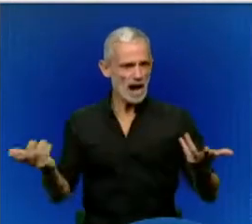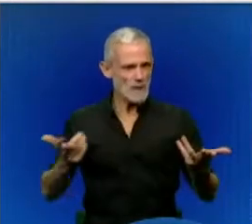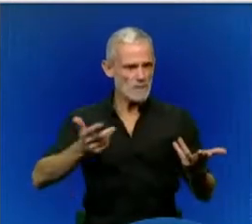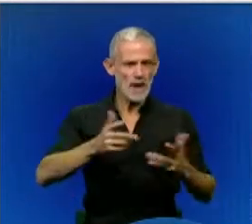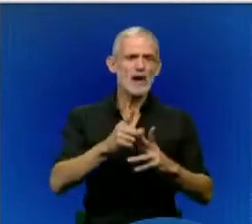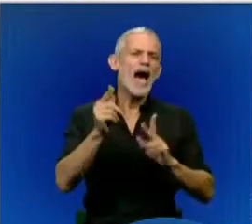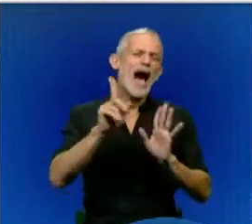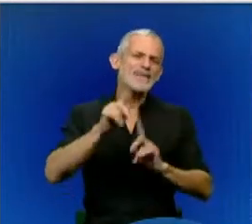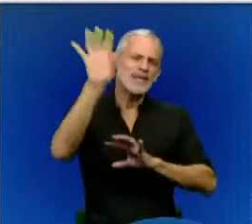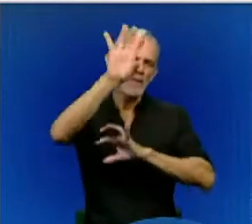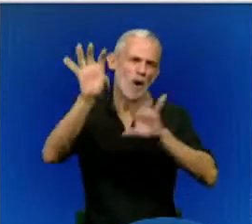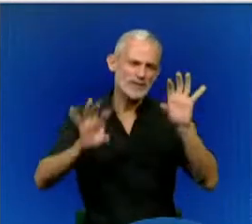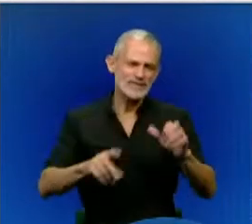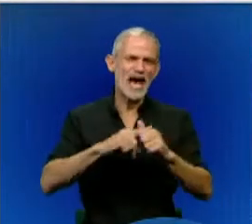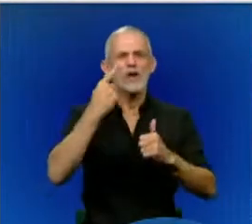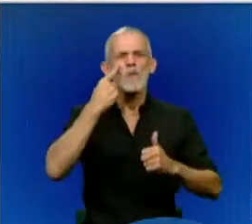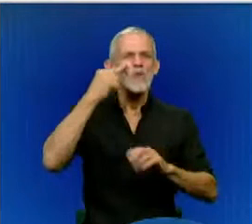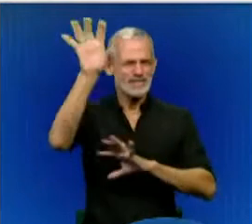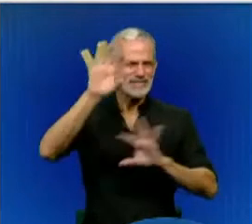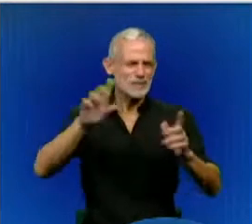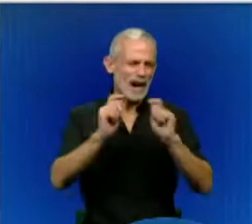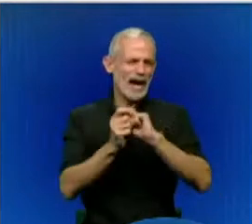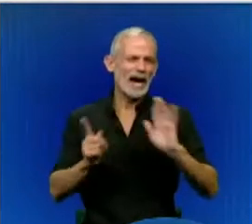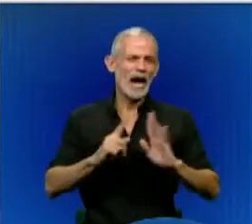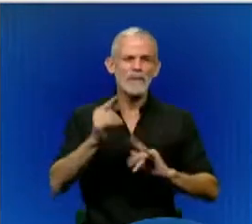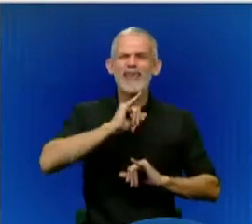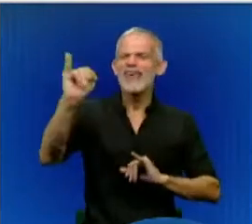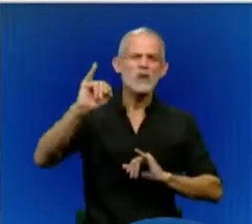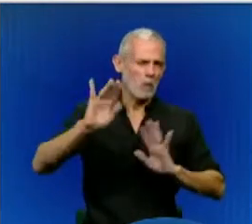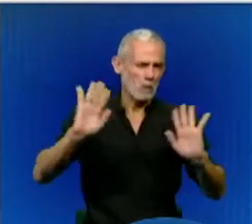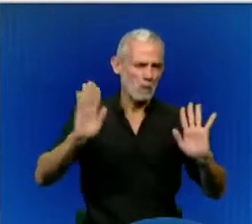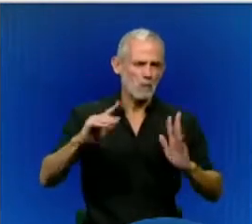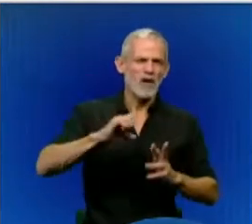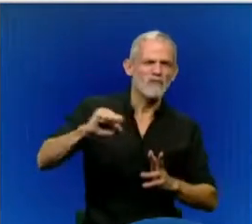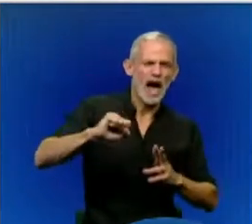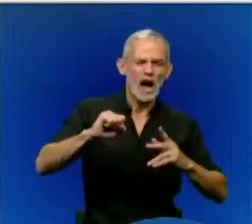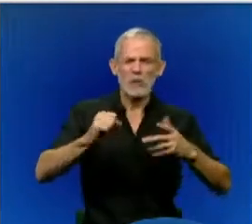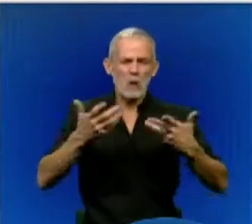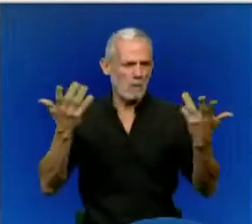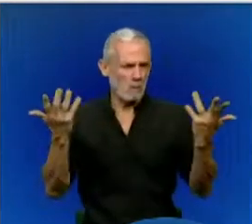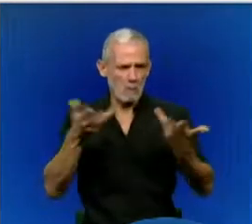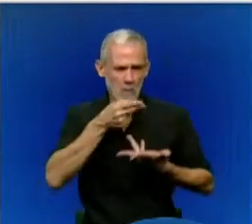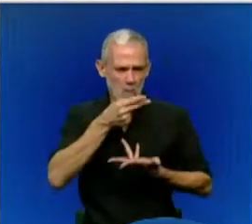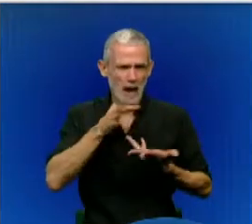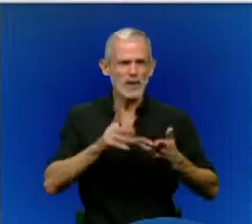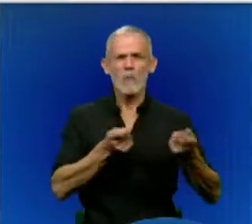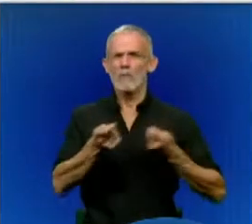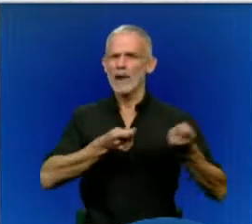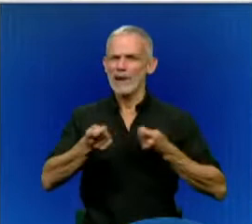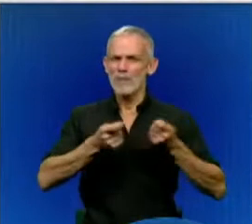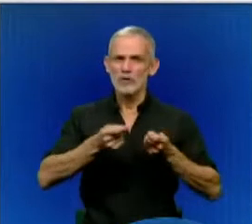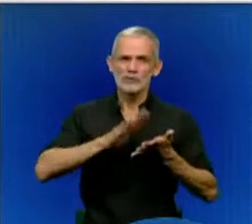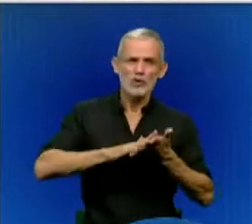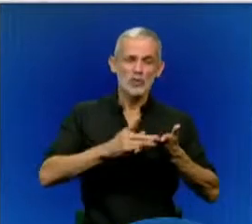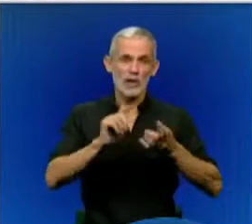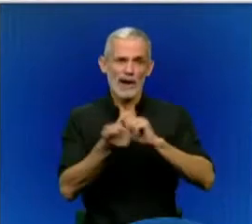las provinciales y municipales sin nunca tener una denuncia seria de fraude ni ninguna otra manipulación en función